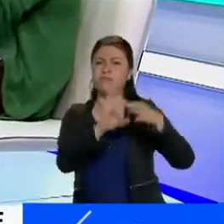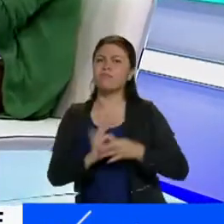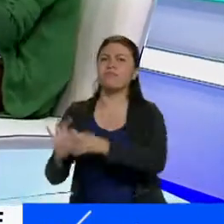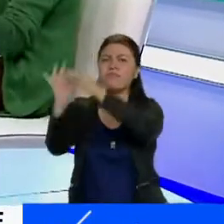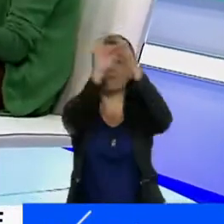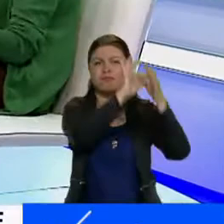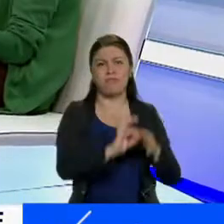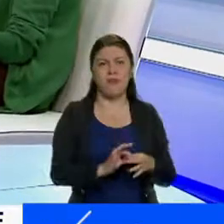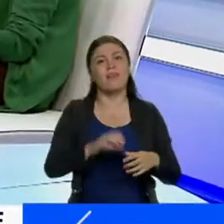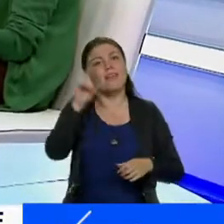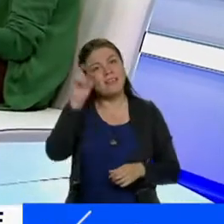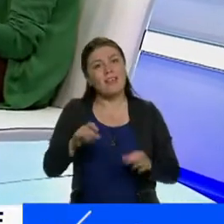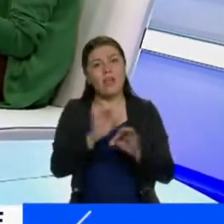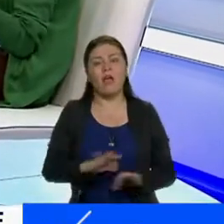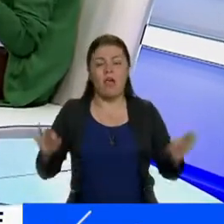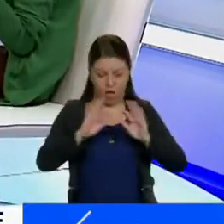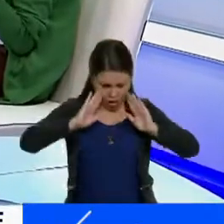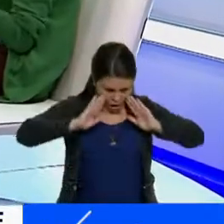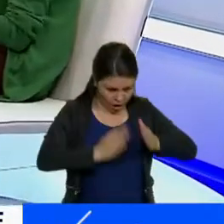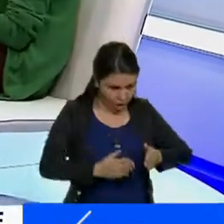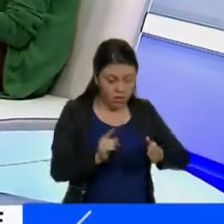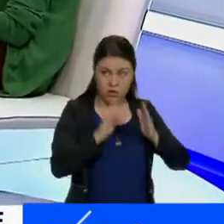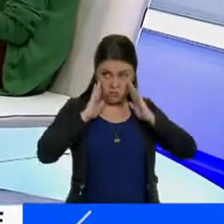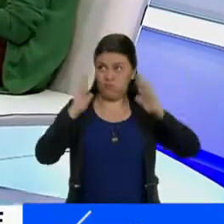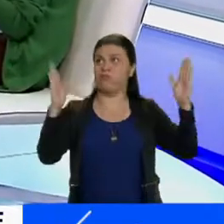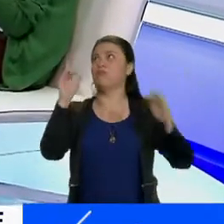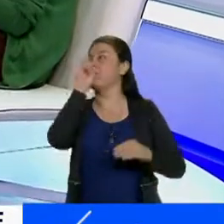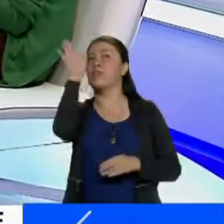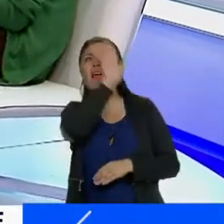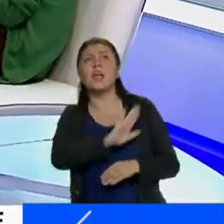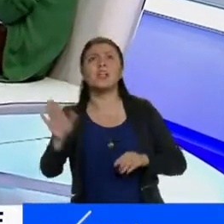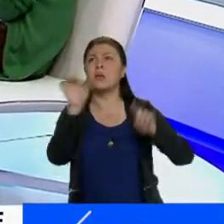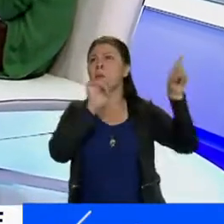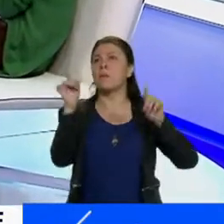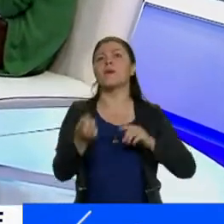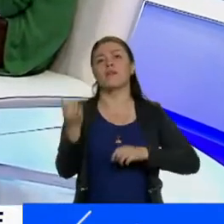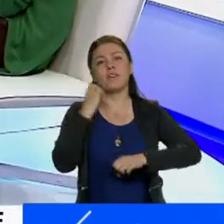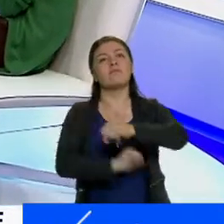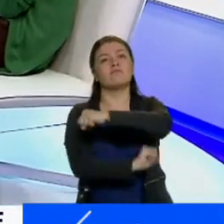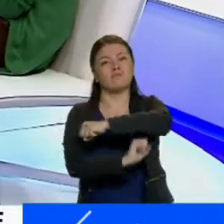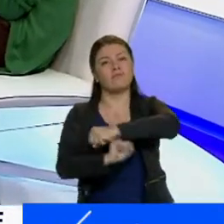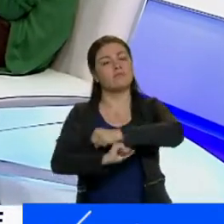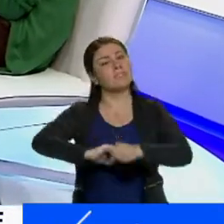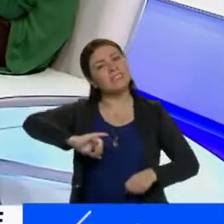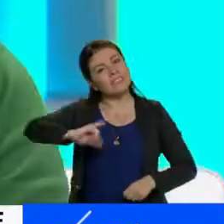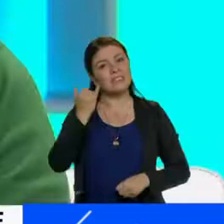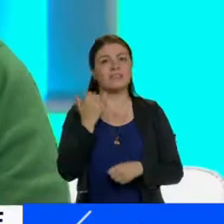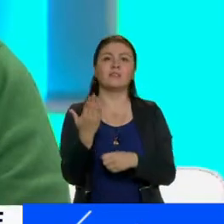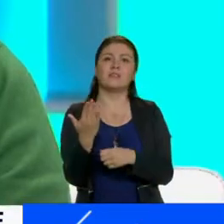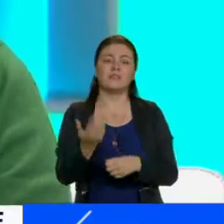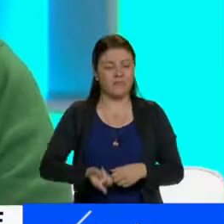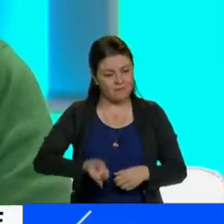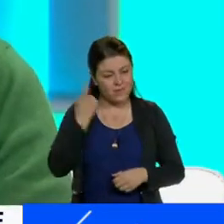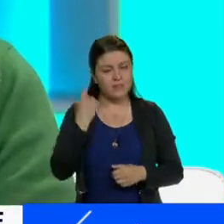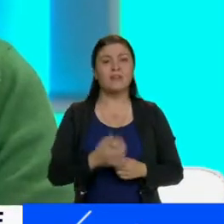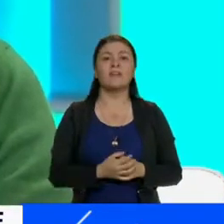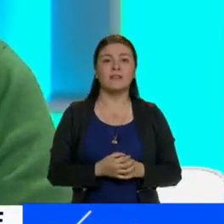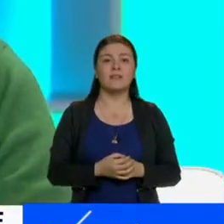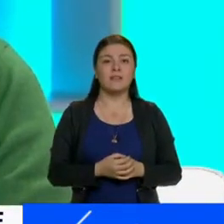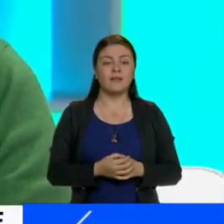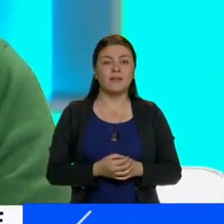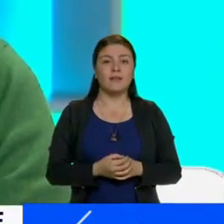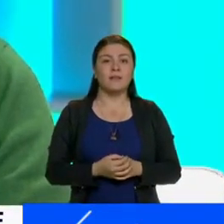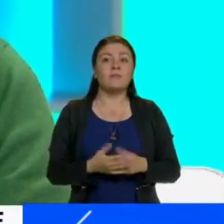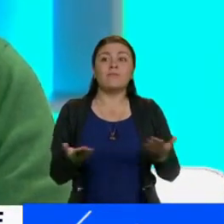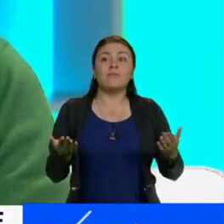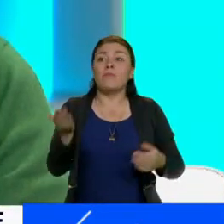país de manera descentralizada, lo cual es muy importante y hay que fortalecerlo y hay que rodearlo, porque si